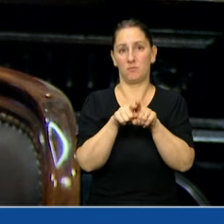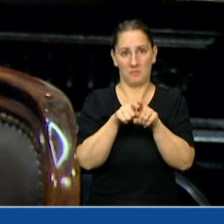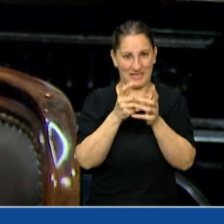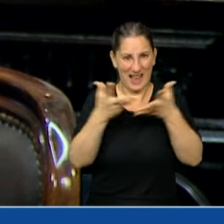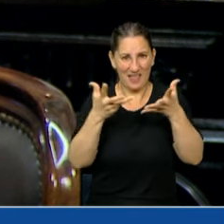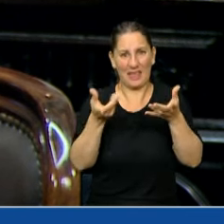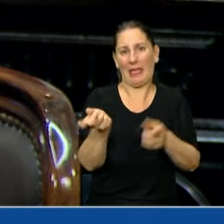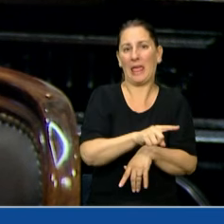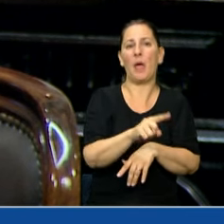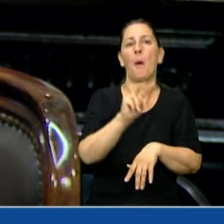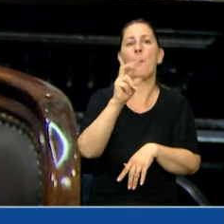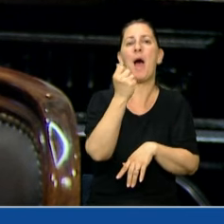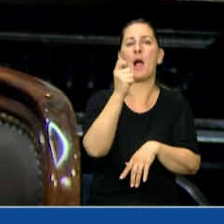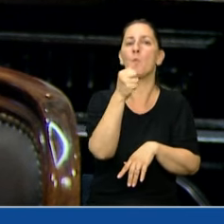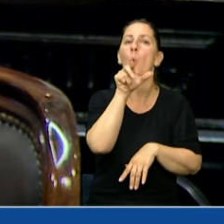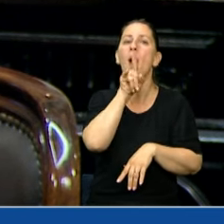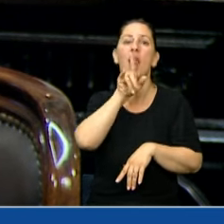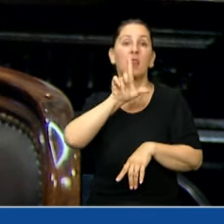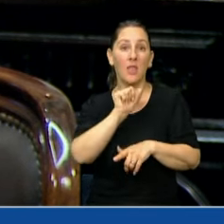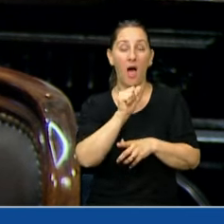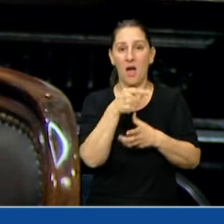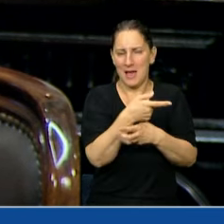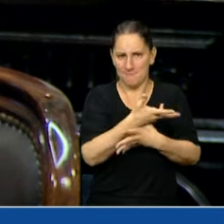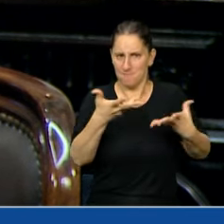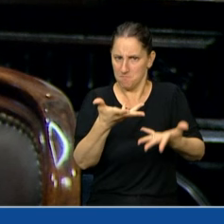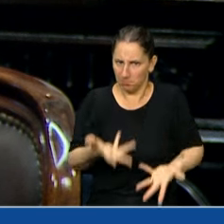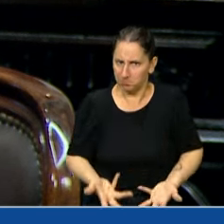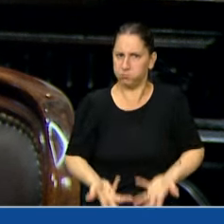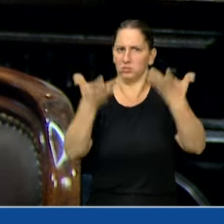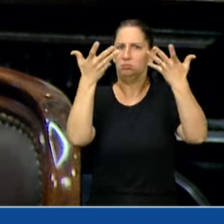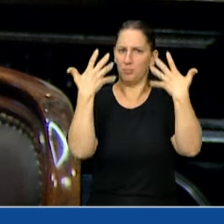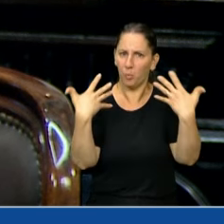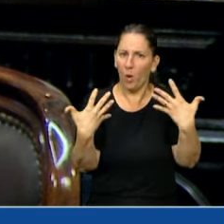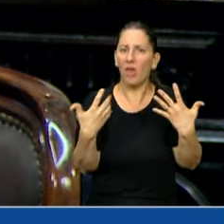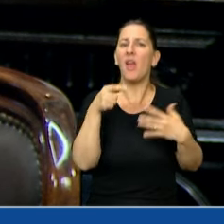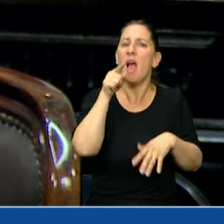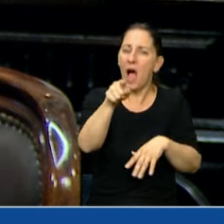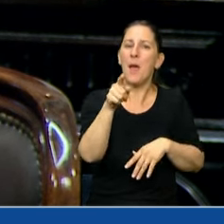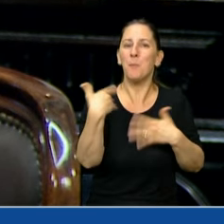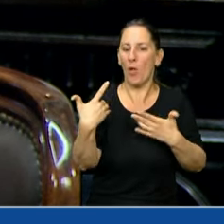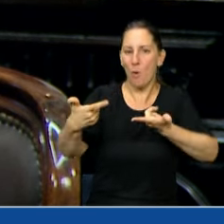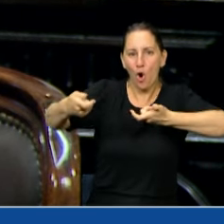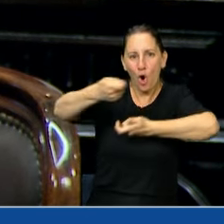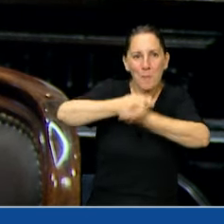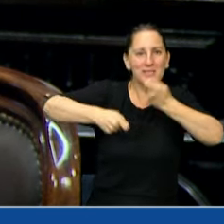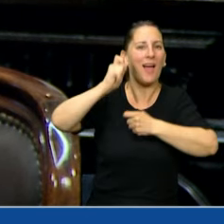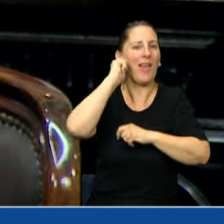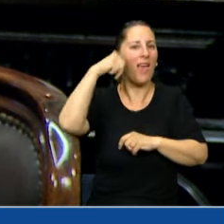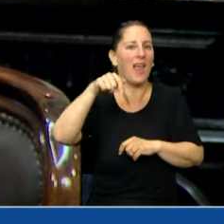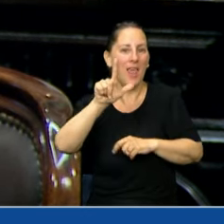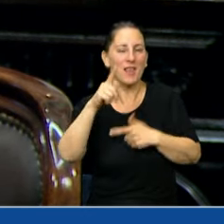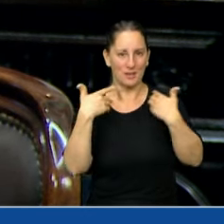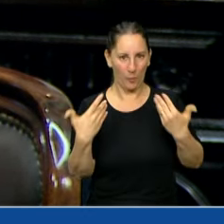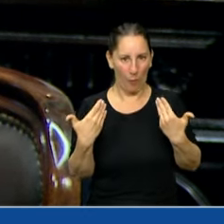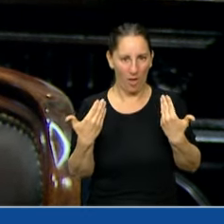que tiene vaca muerta y que que está demostrando un gran potencial y deberíamos después tener la posibilidad de de comercializar ese gas también